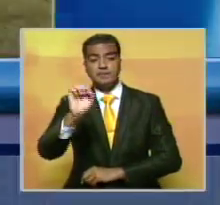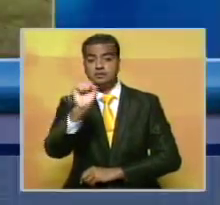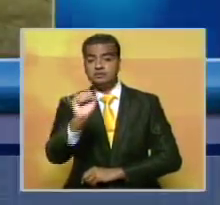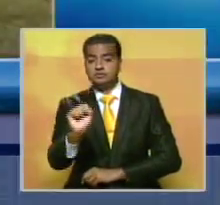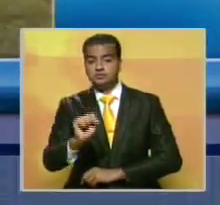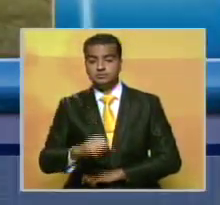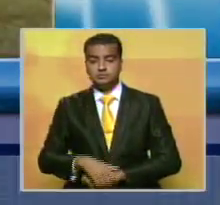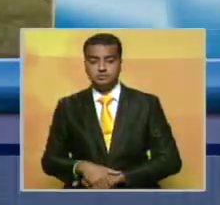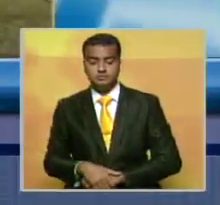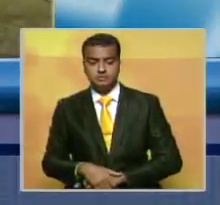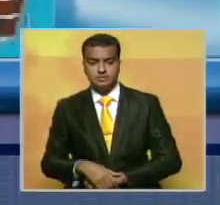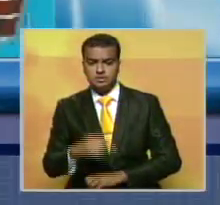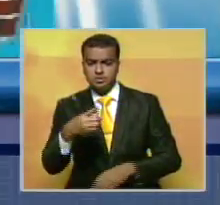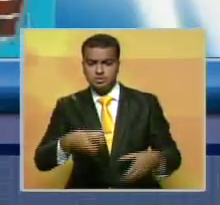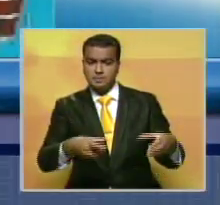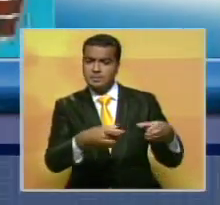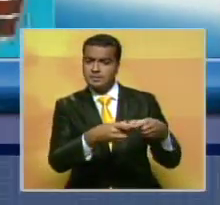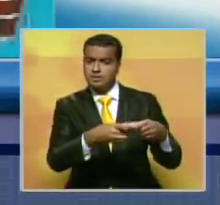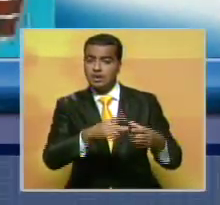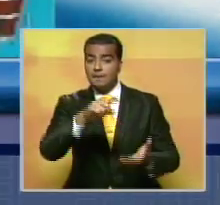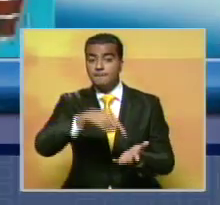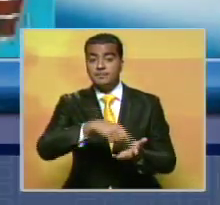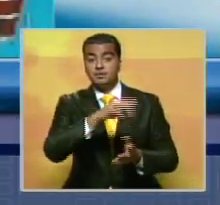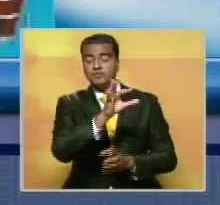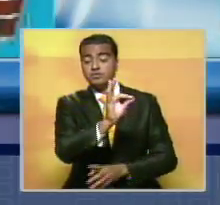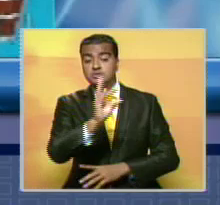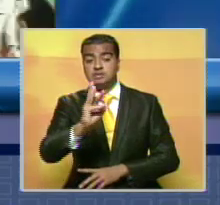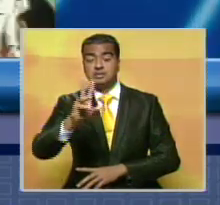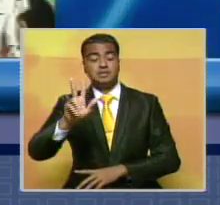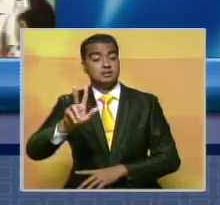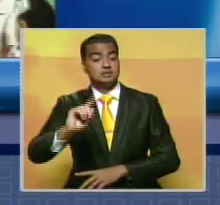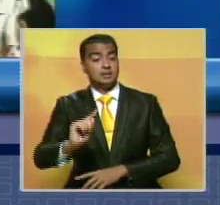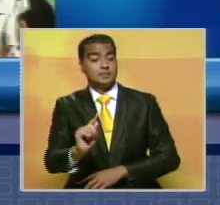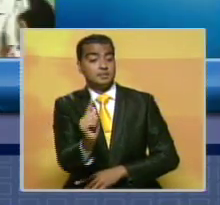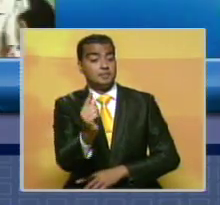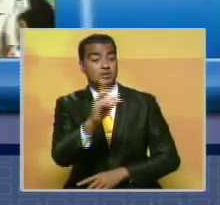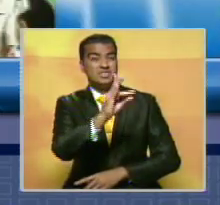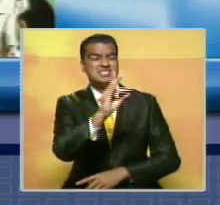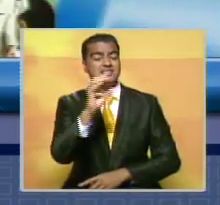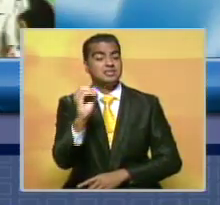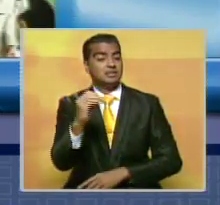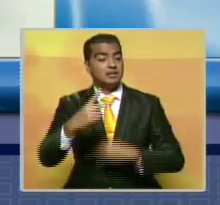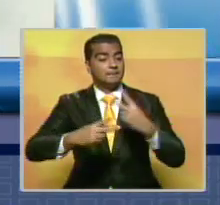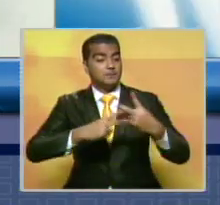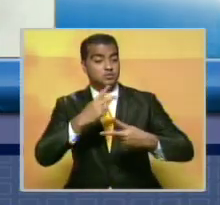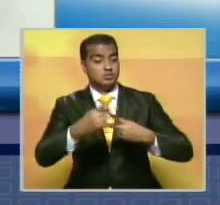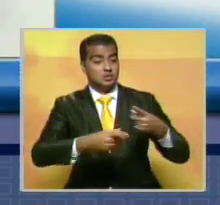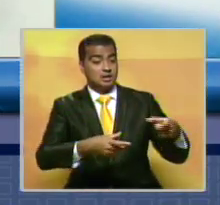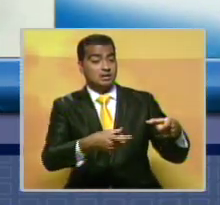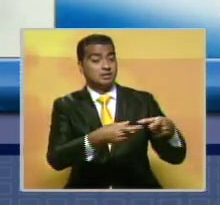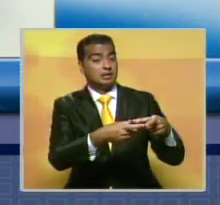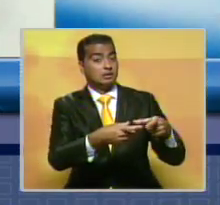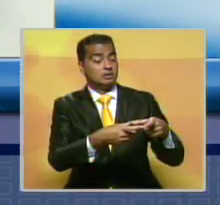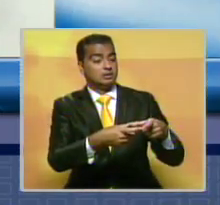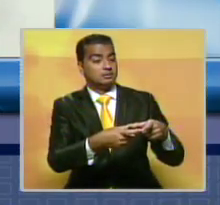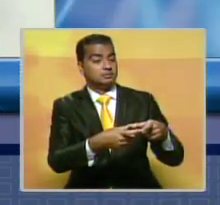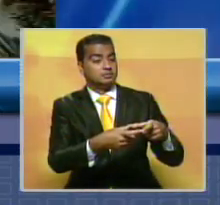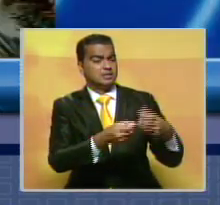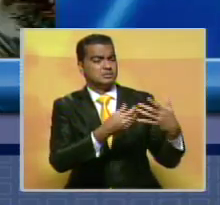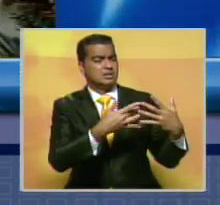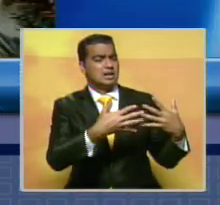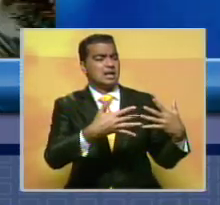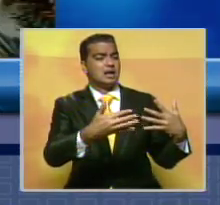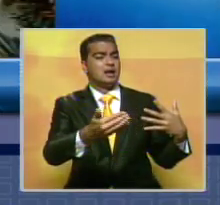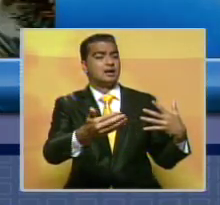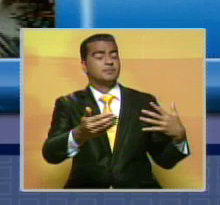Sojos. Grabó su primer disco en 1963, el primero de 70 producciones discográficas de su larga